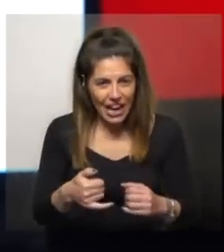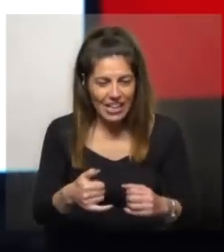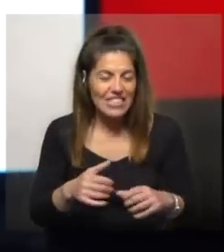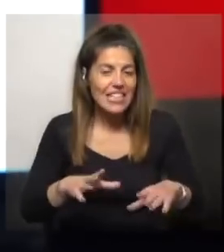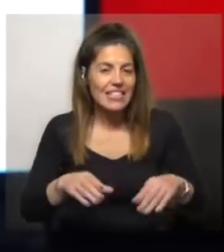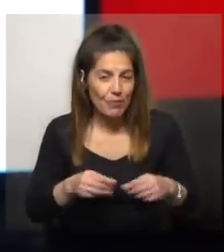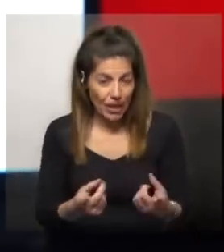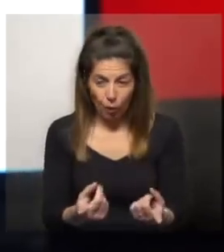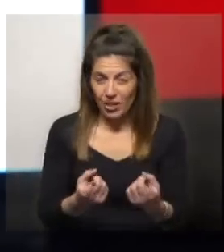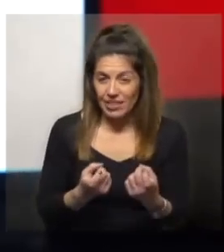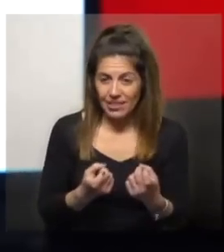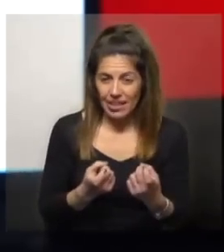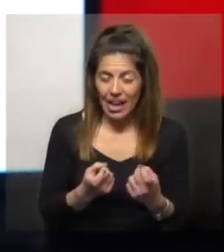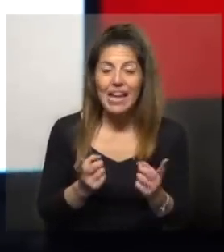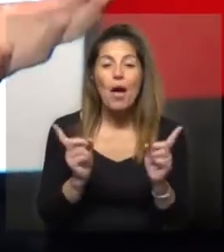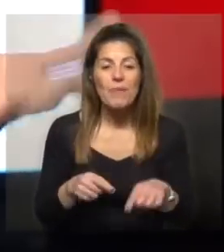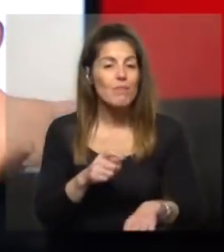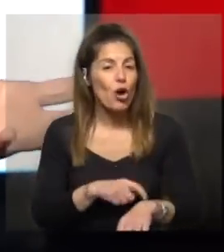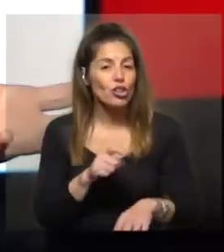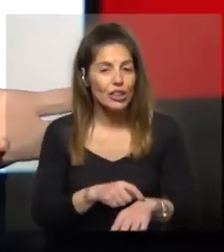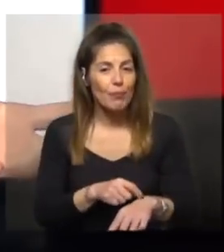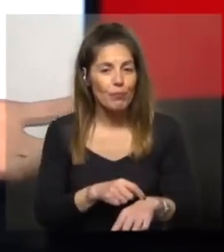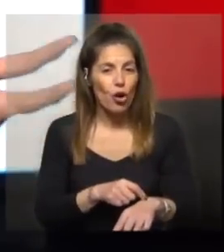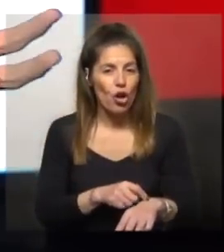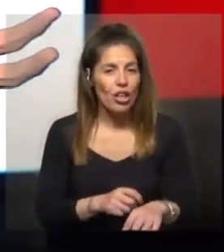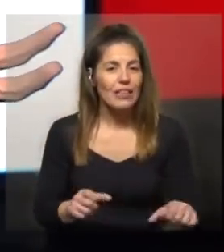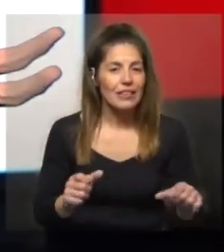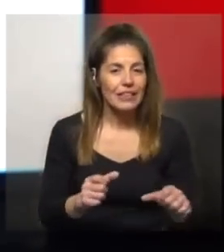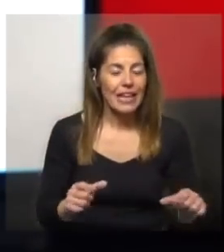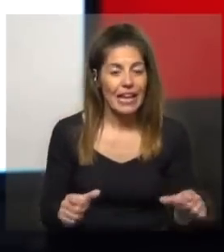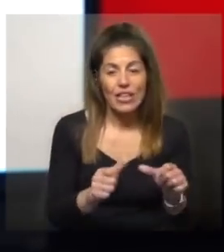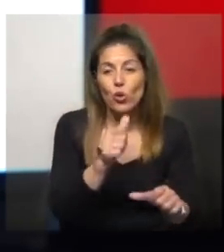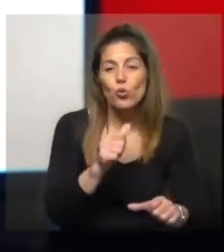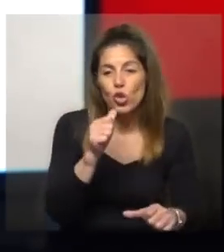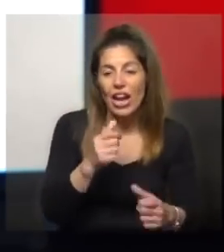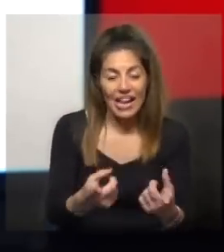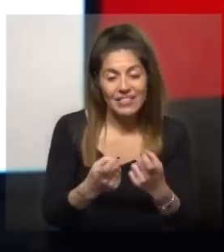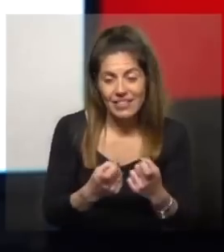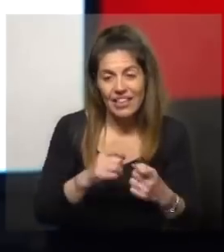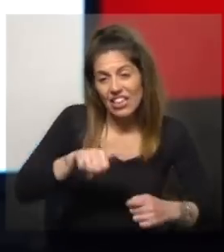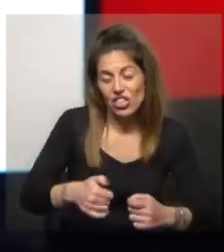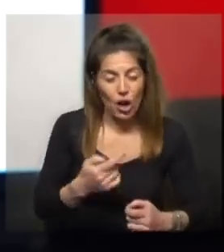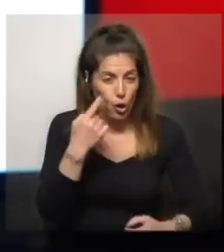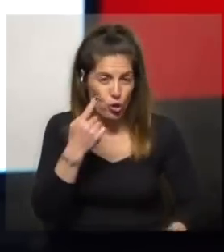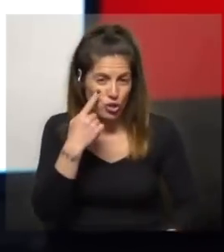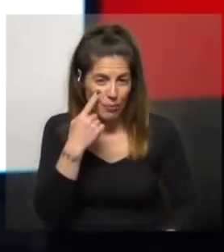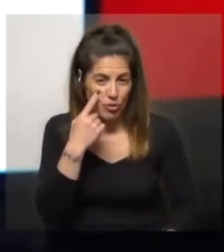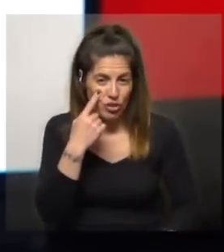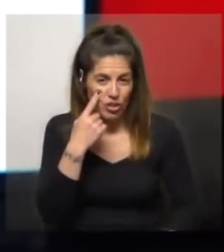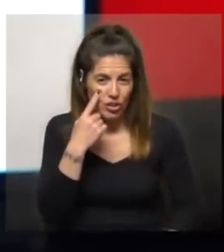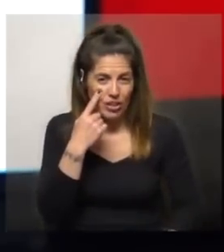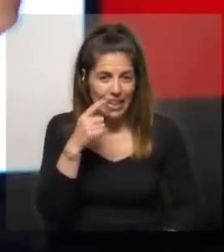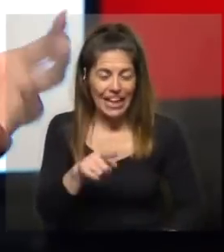ASUME como necesidad y a la vez de cubrir las necesidades que ya están asumidas en la sociedad Entonces ahí los niveles de